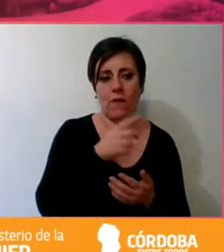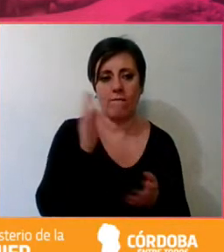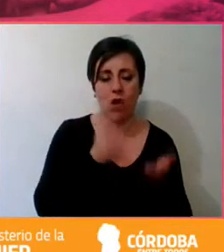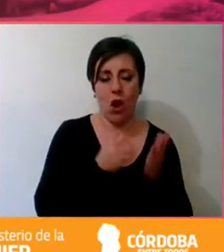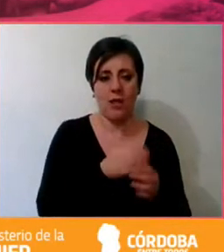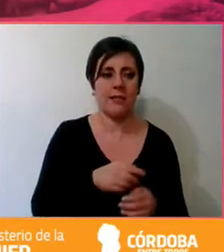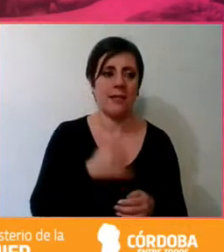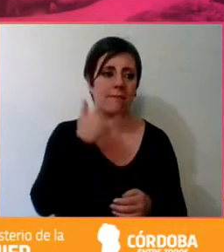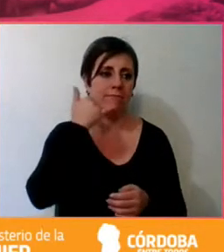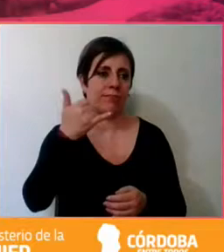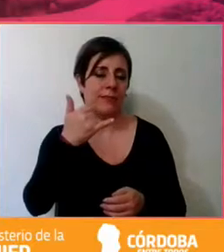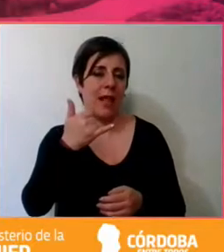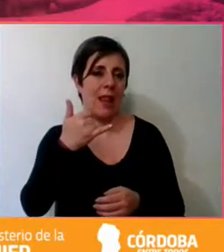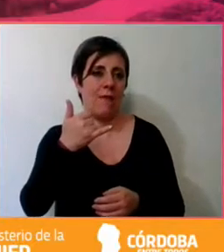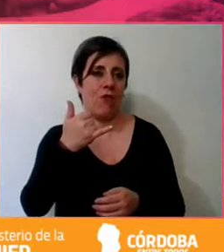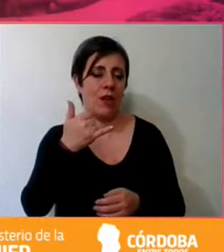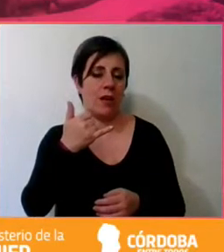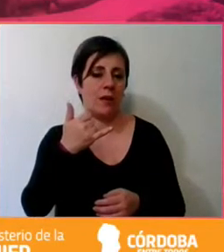emergencia, como la